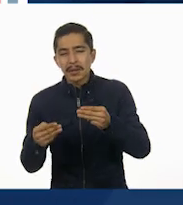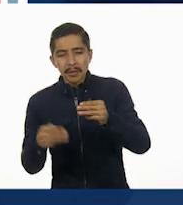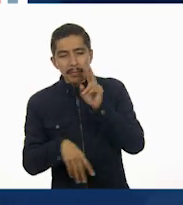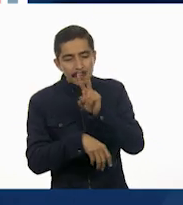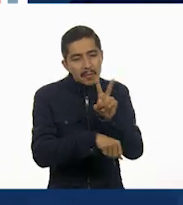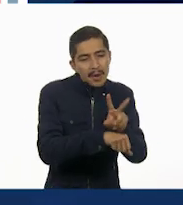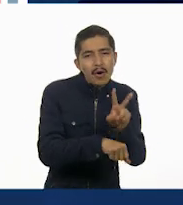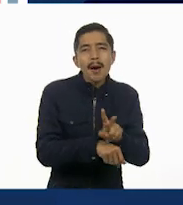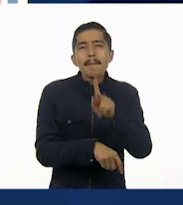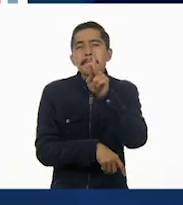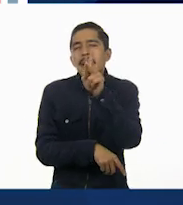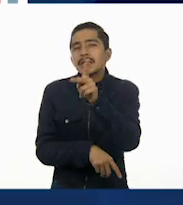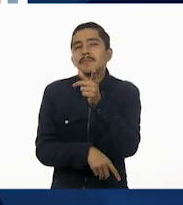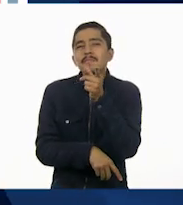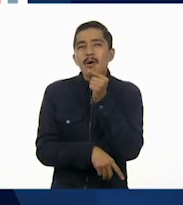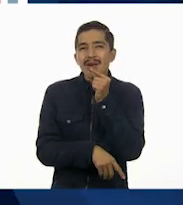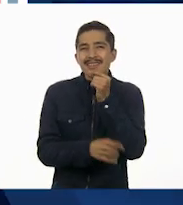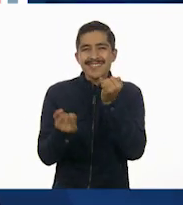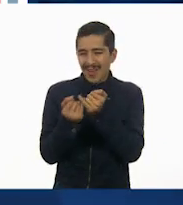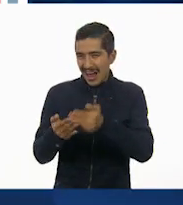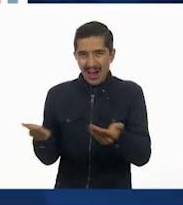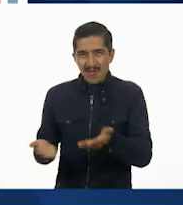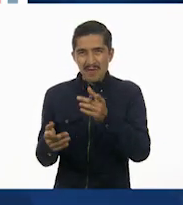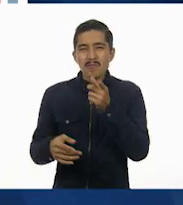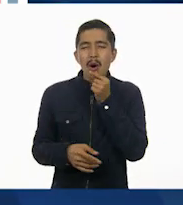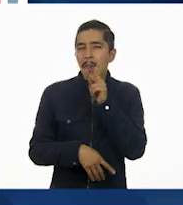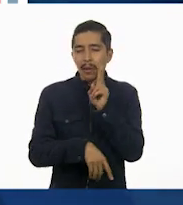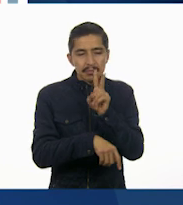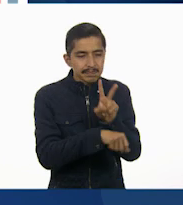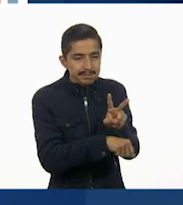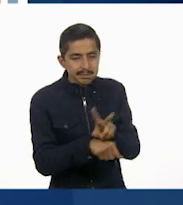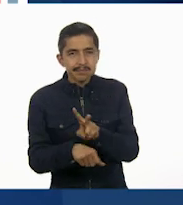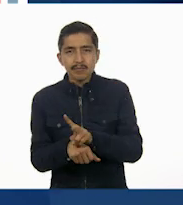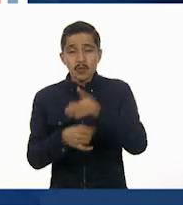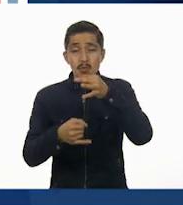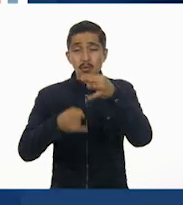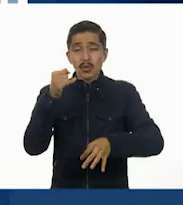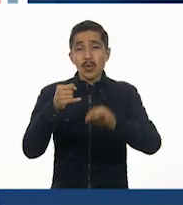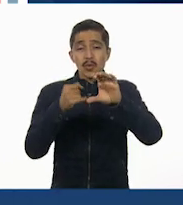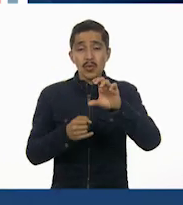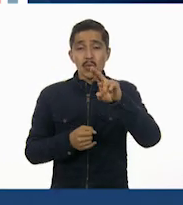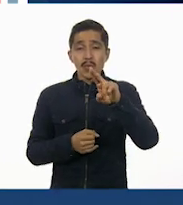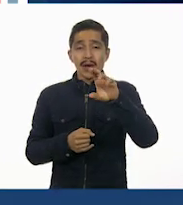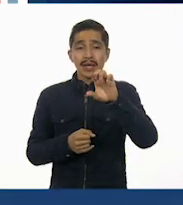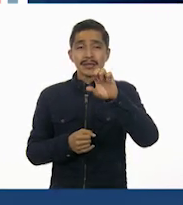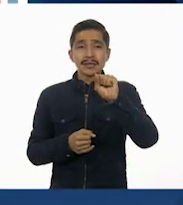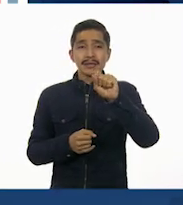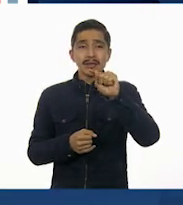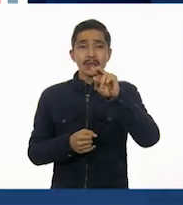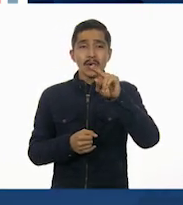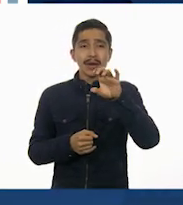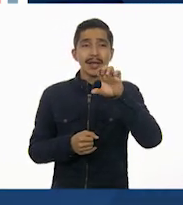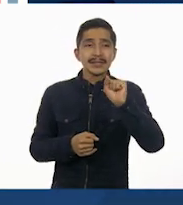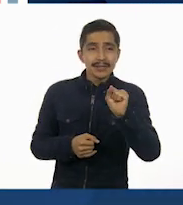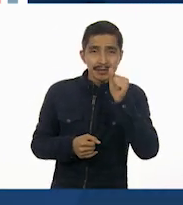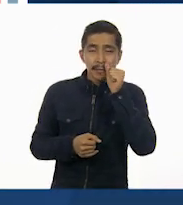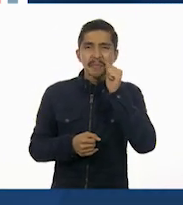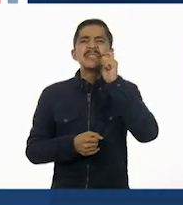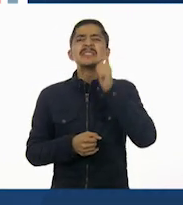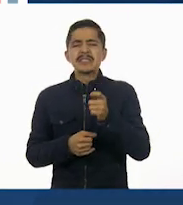la policía de la actualidad. Y por último estaban los cuestores, encargados de administrar la riqueza de